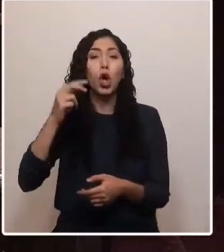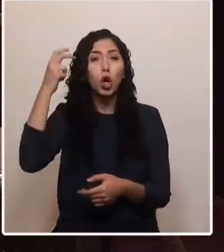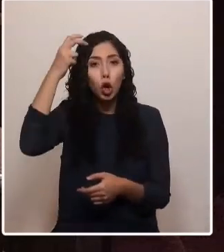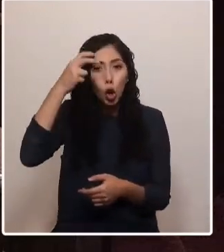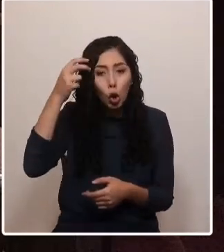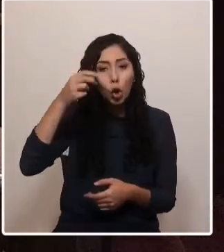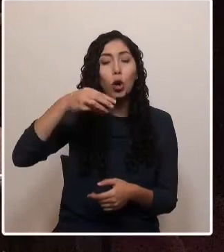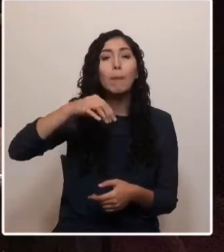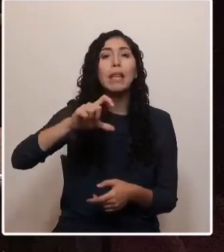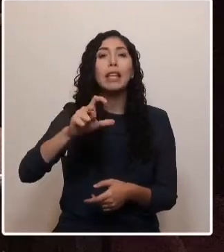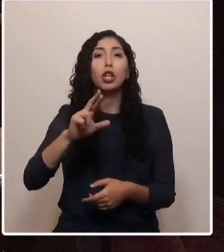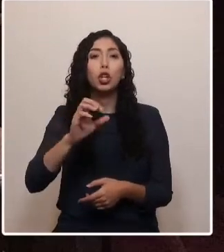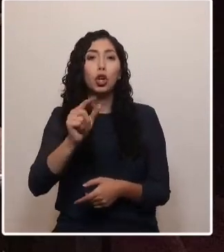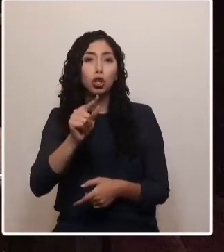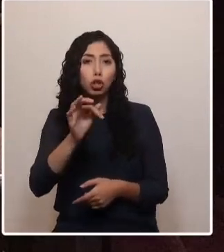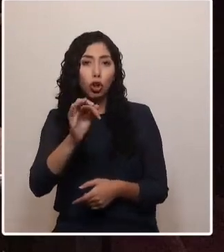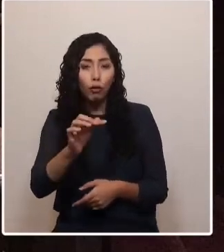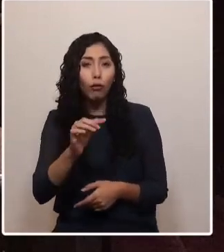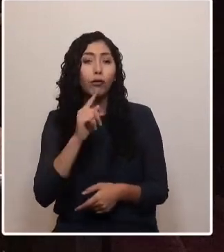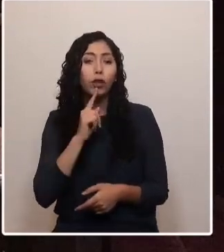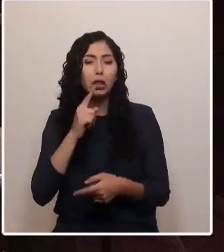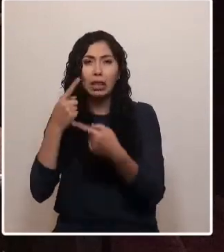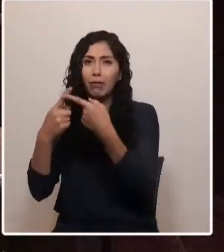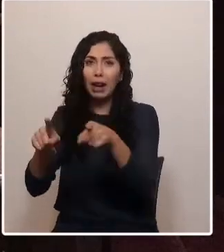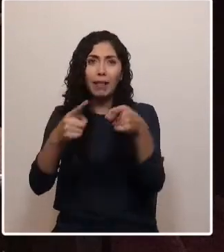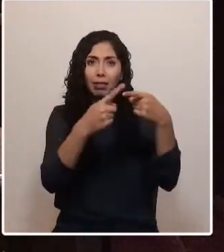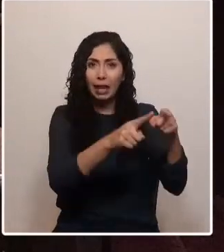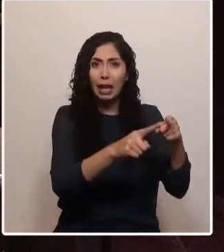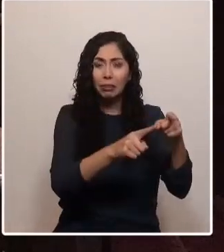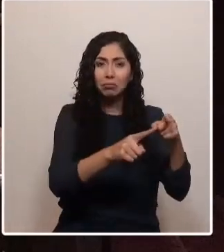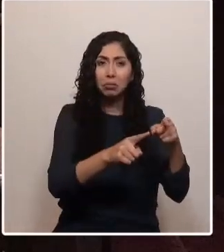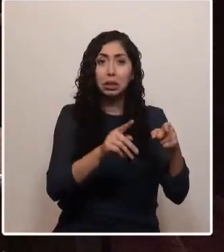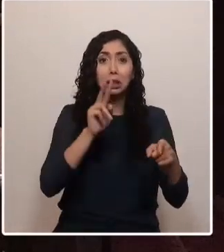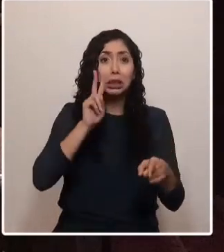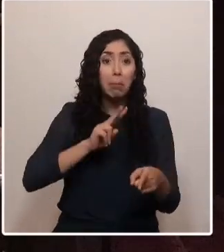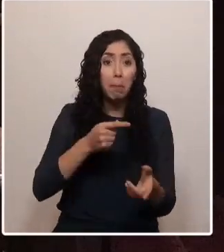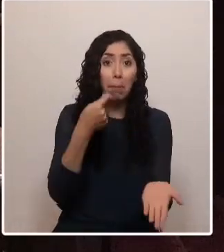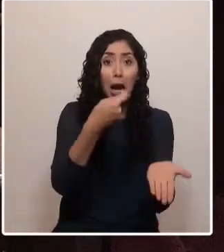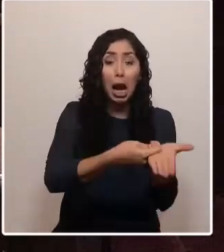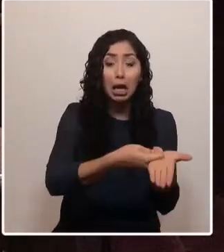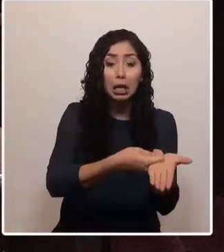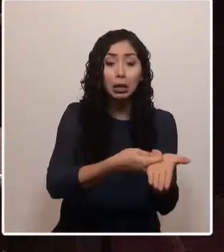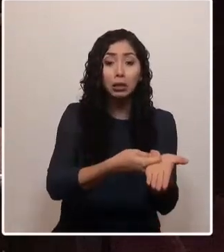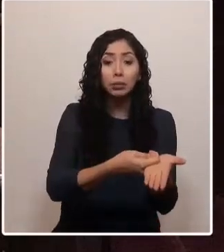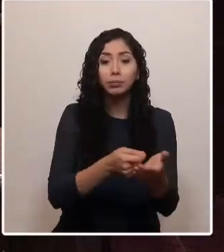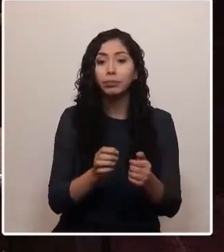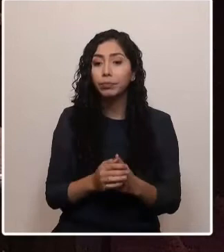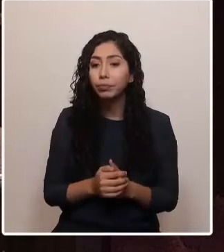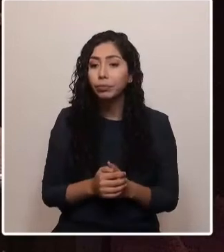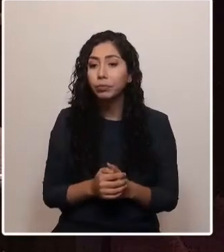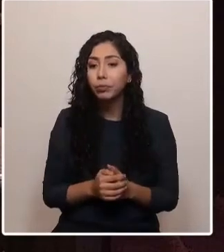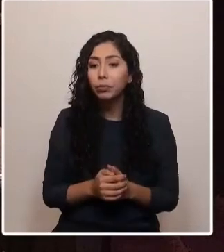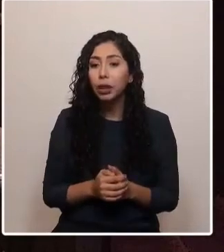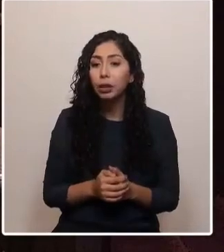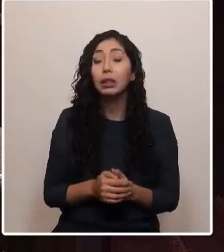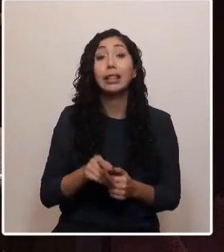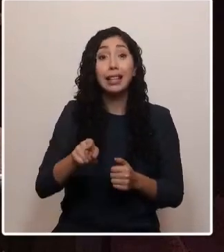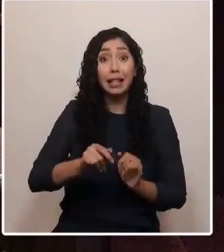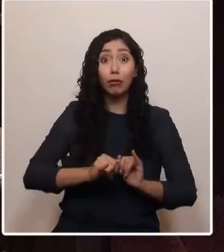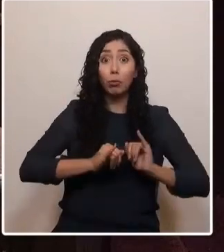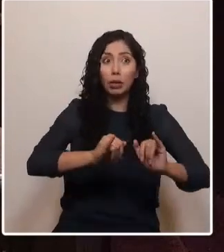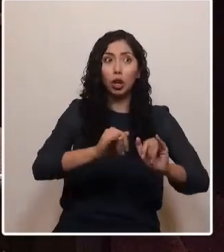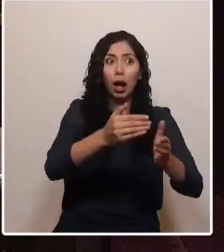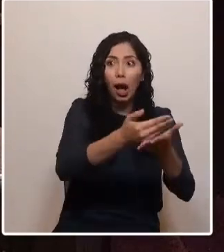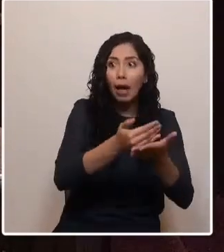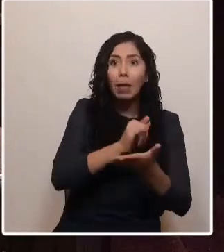resto de las compañías que ofrecen servicios sin cargo lo hacen porque se nutren de la forma de uso de esos mismos servicios para luego vender esa información.